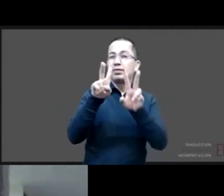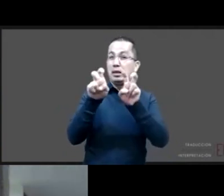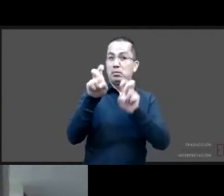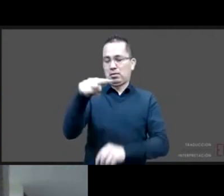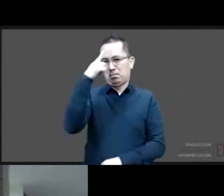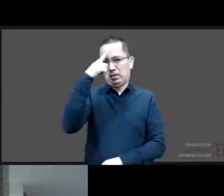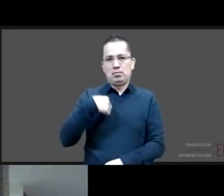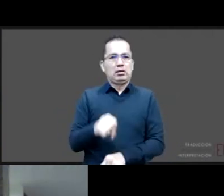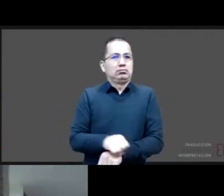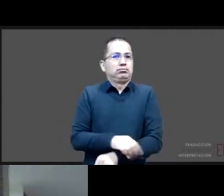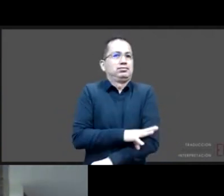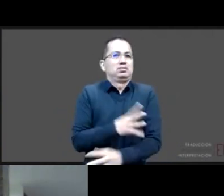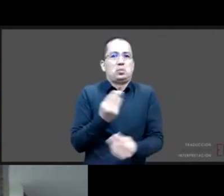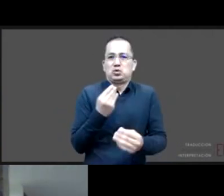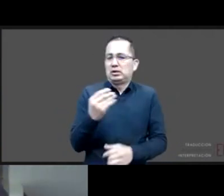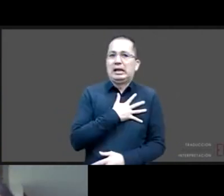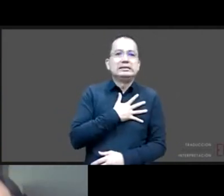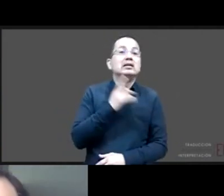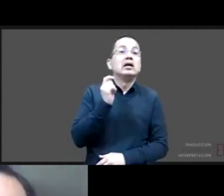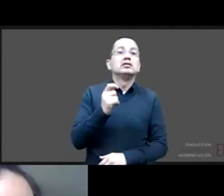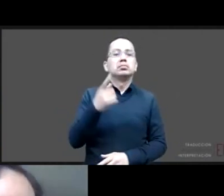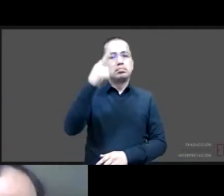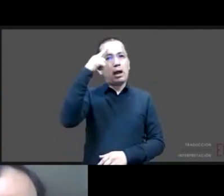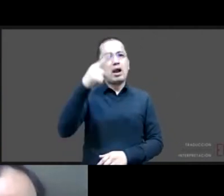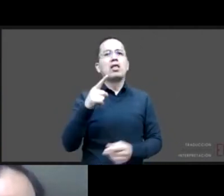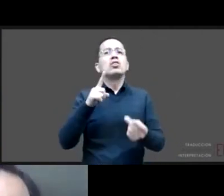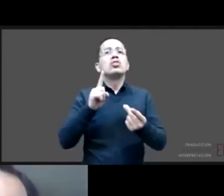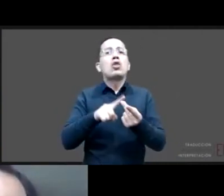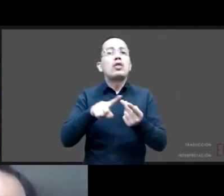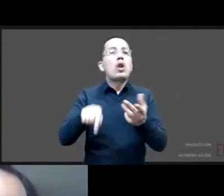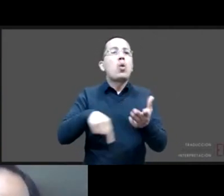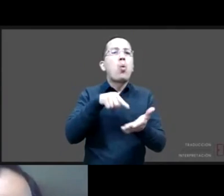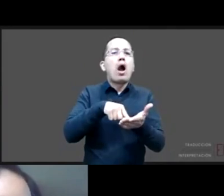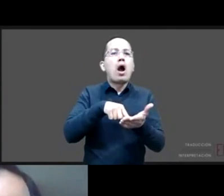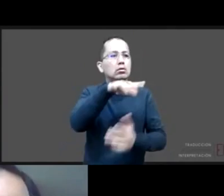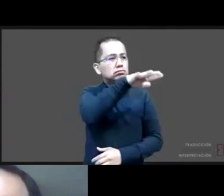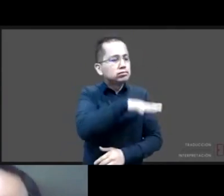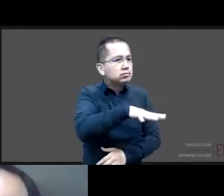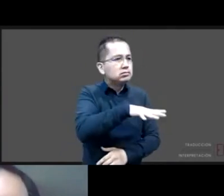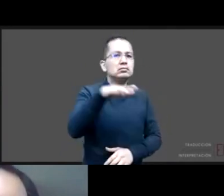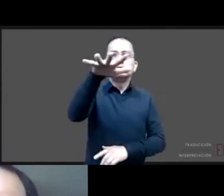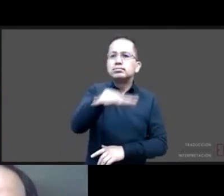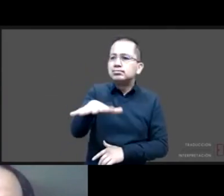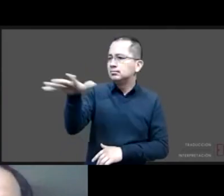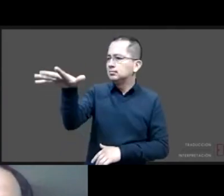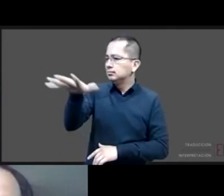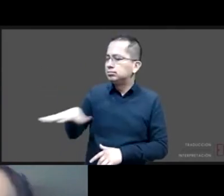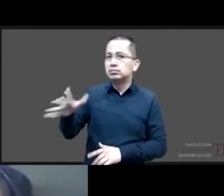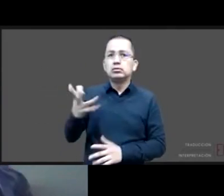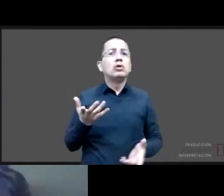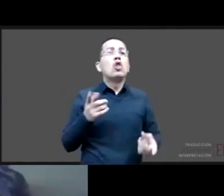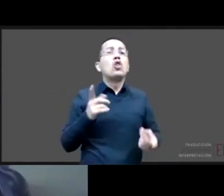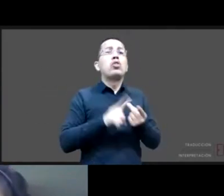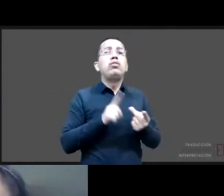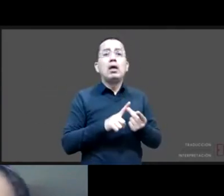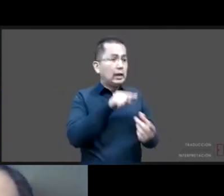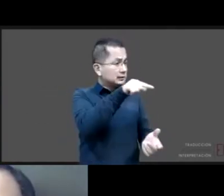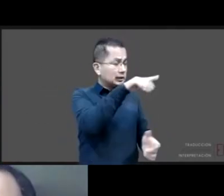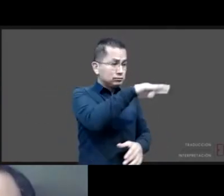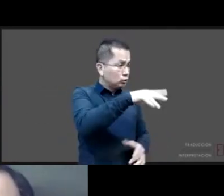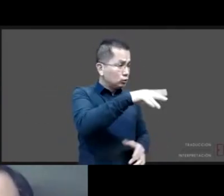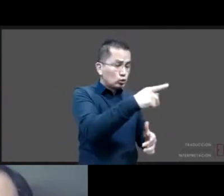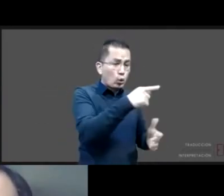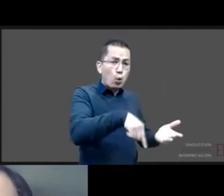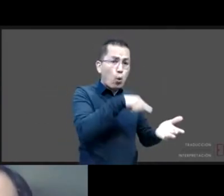presencia territorial es decir con los espacios la creación de espacios ¿dónde se hacen esos espacios? pues en los territorios y